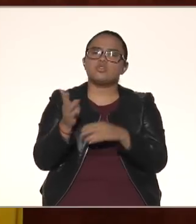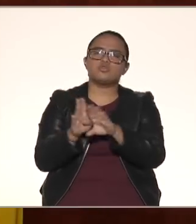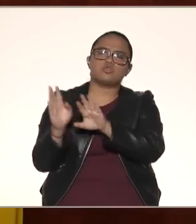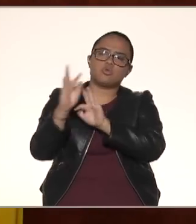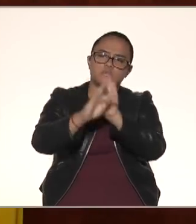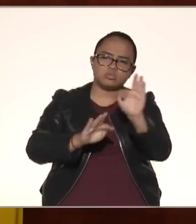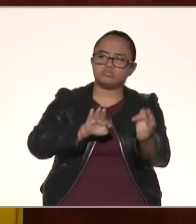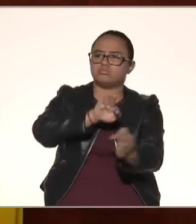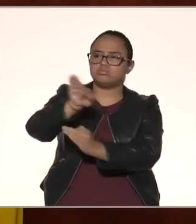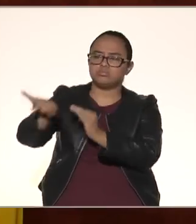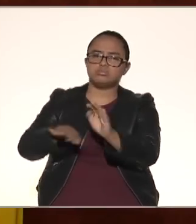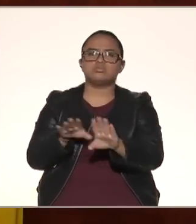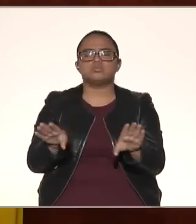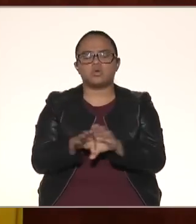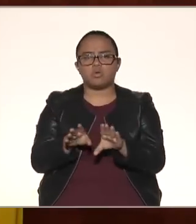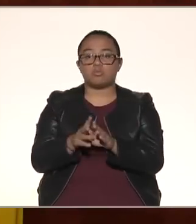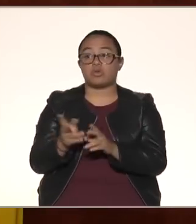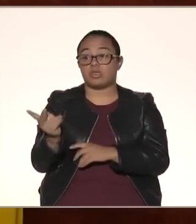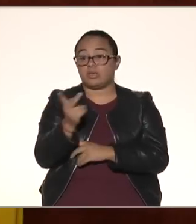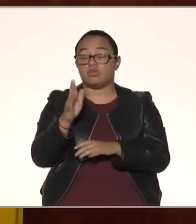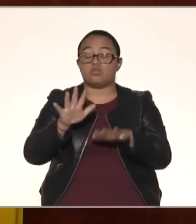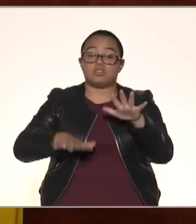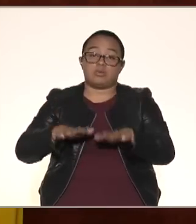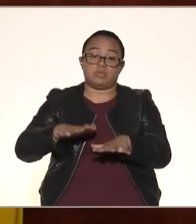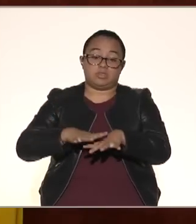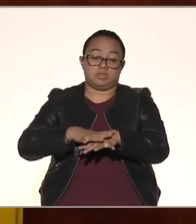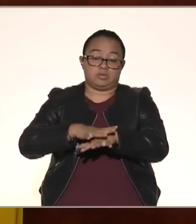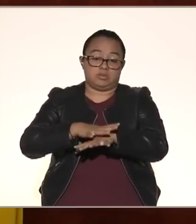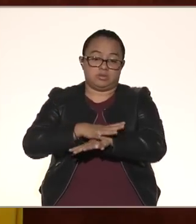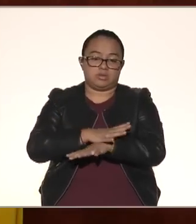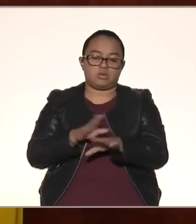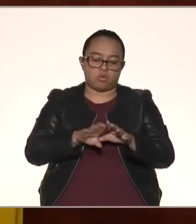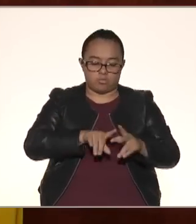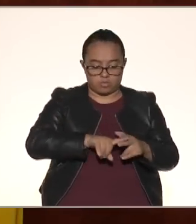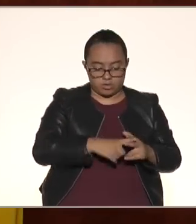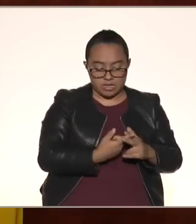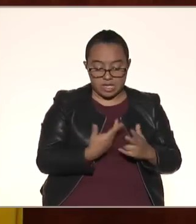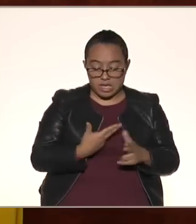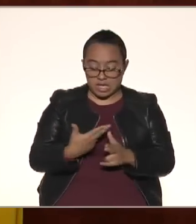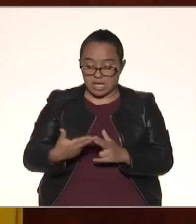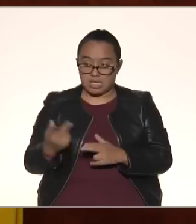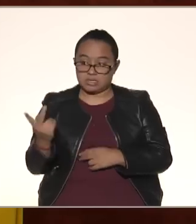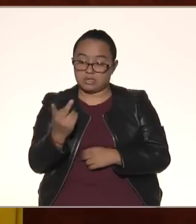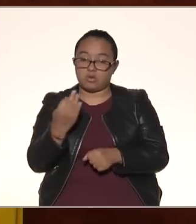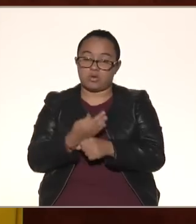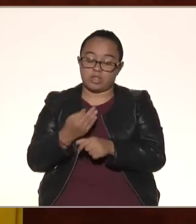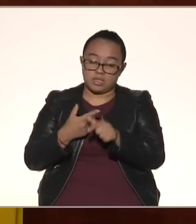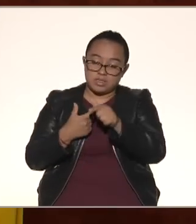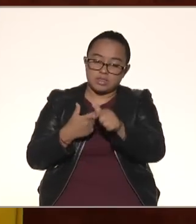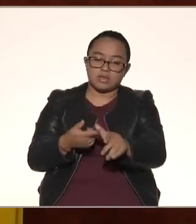entre ellos y cómo ha ido cambiando eso a partir del inicio a este punto de su relación.